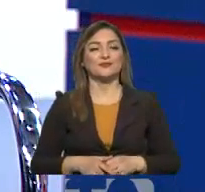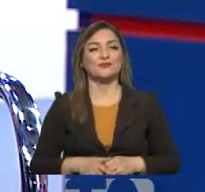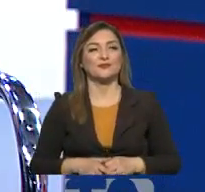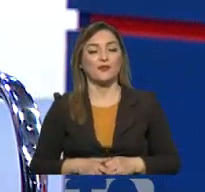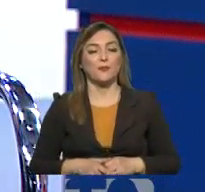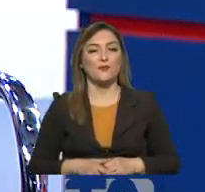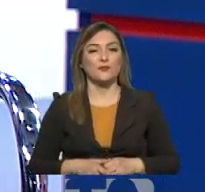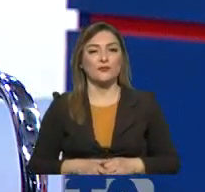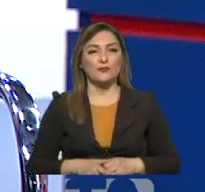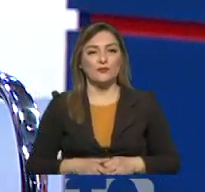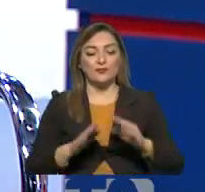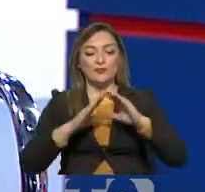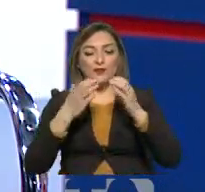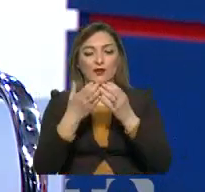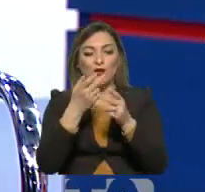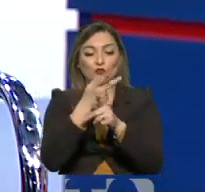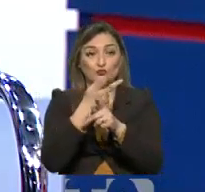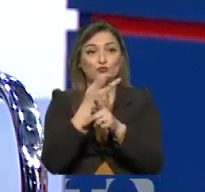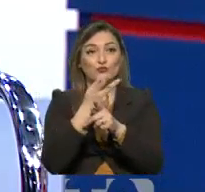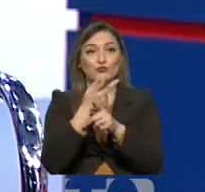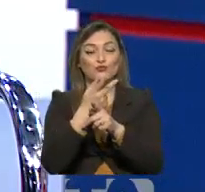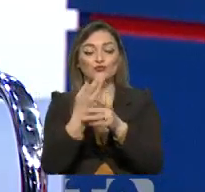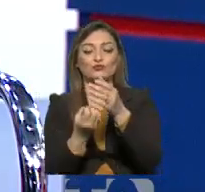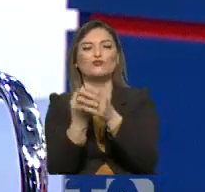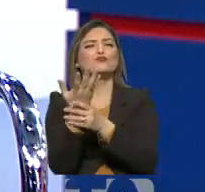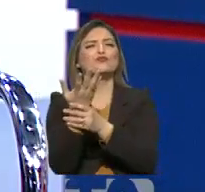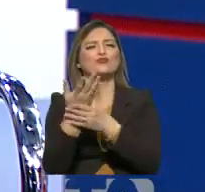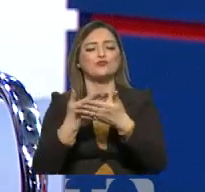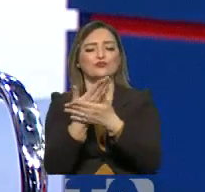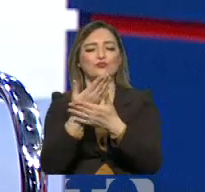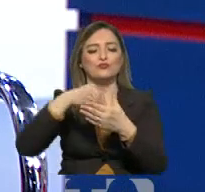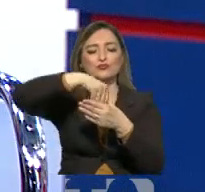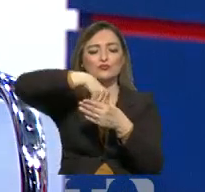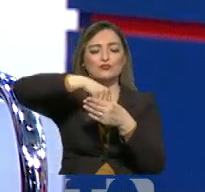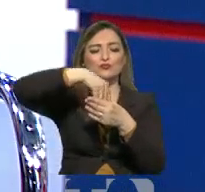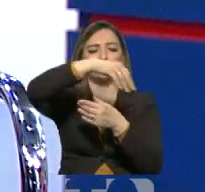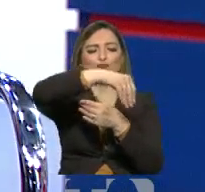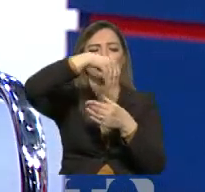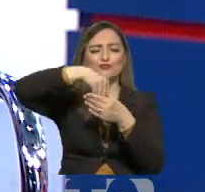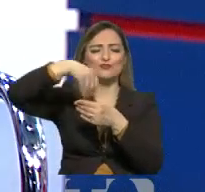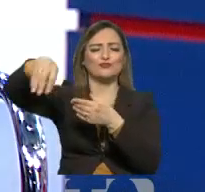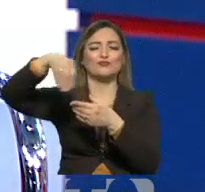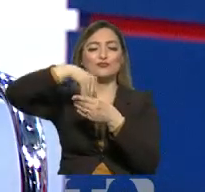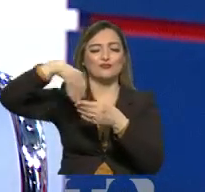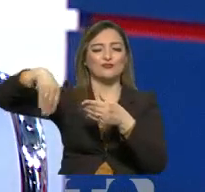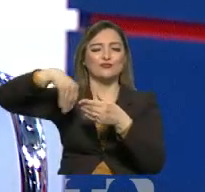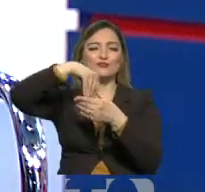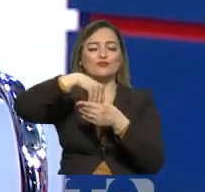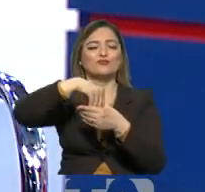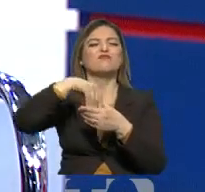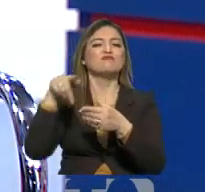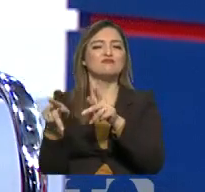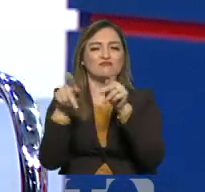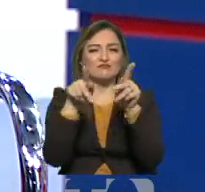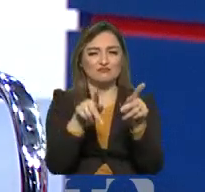les contamos que las cámaras de la producción conformaron el fideicomiso Unidos por Ecuador para comprar insumos que faciliten la ejecución del plan